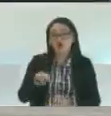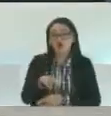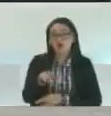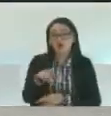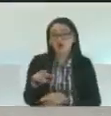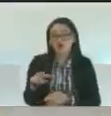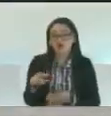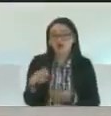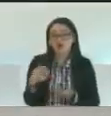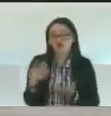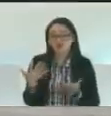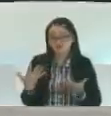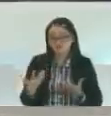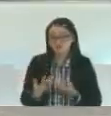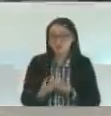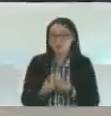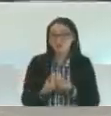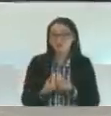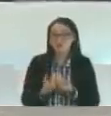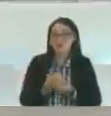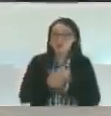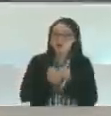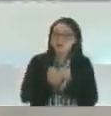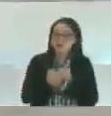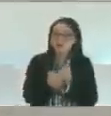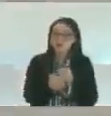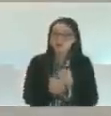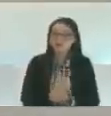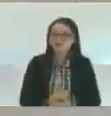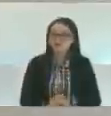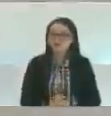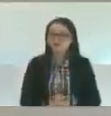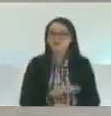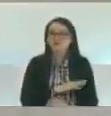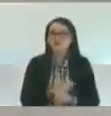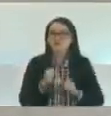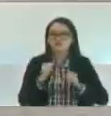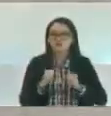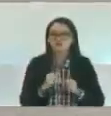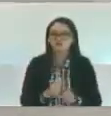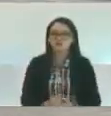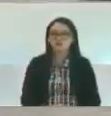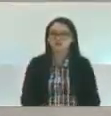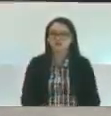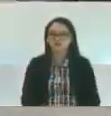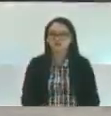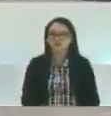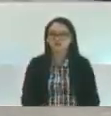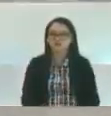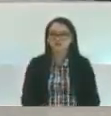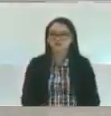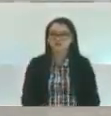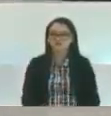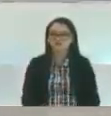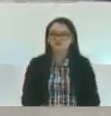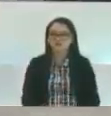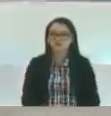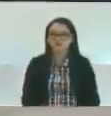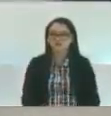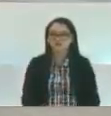Aquí estamos, llenos de amor, llenos de fuerza, llenos de energía.